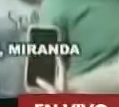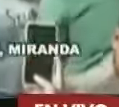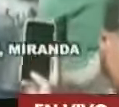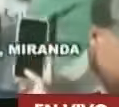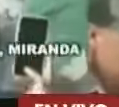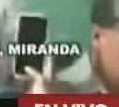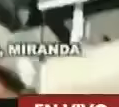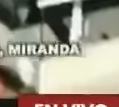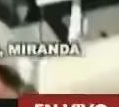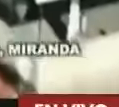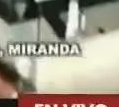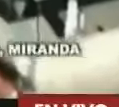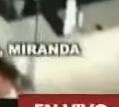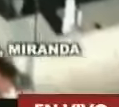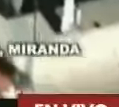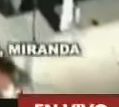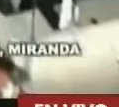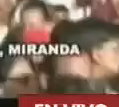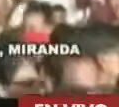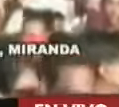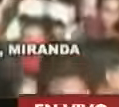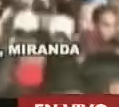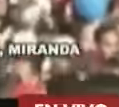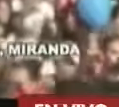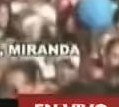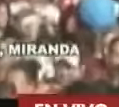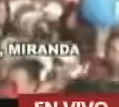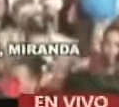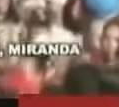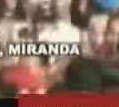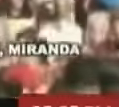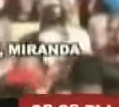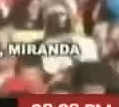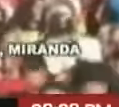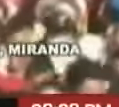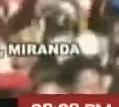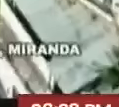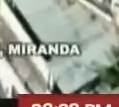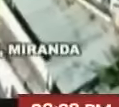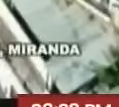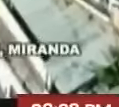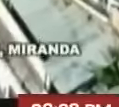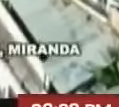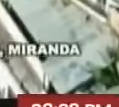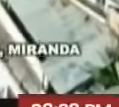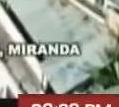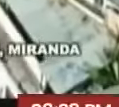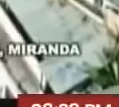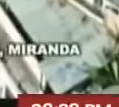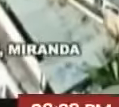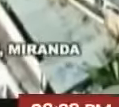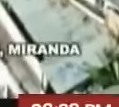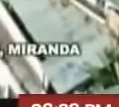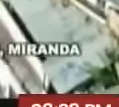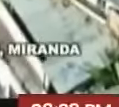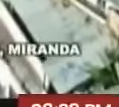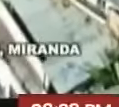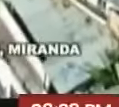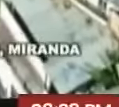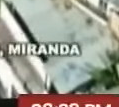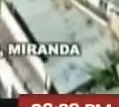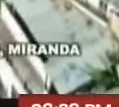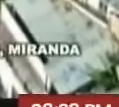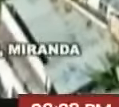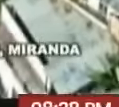El presidente Nicolás Maduro es el presidente que tiene que seguir liderando a Venezuela. Se quedó aquí